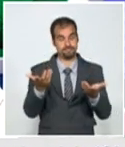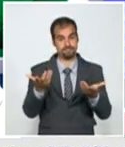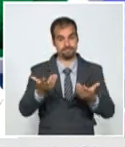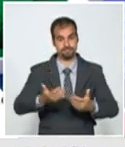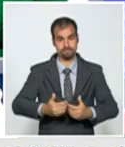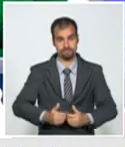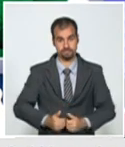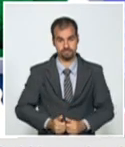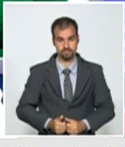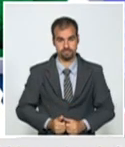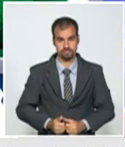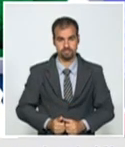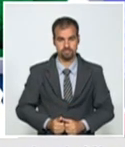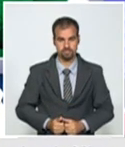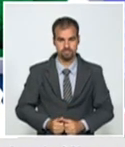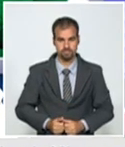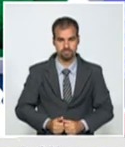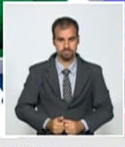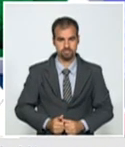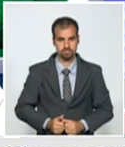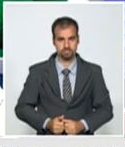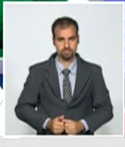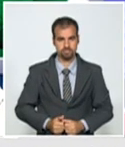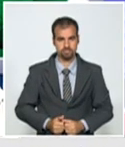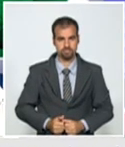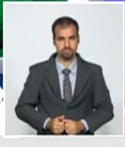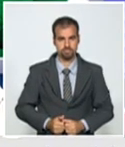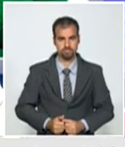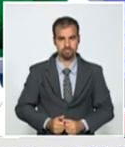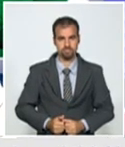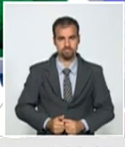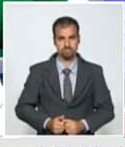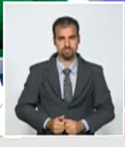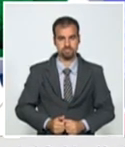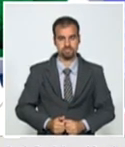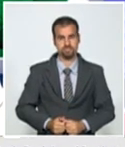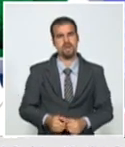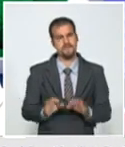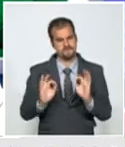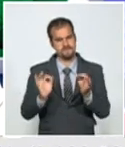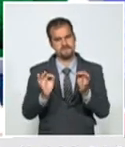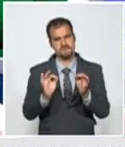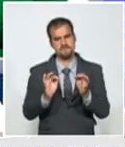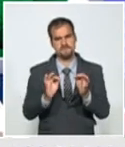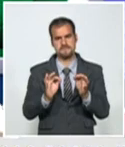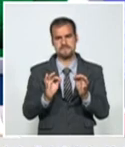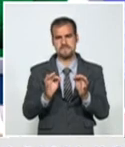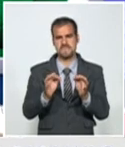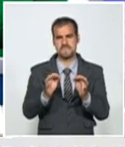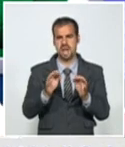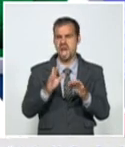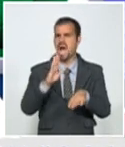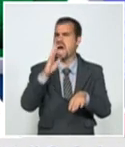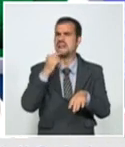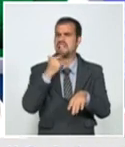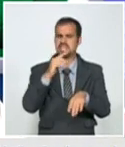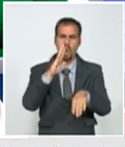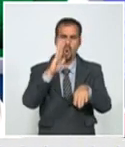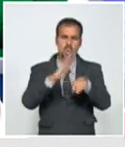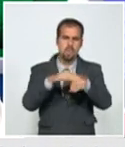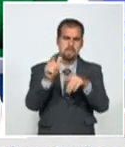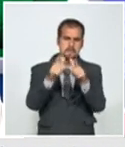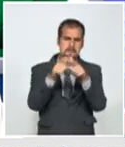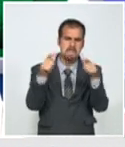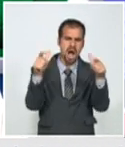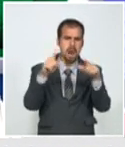cierto que se achaca este incremento a quizás algunas actividades